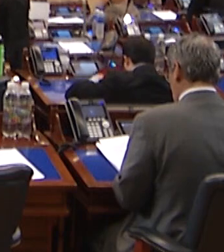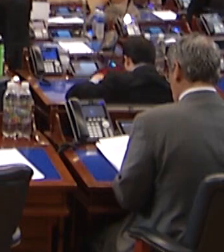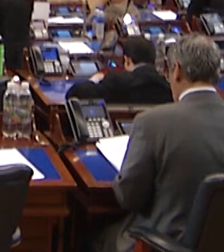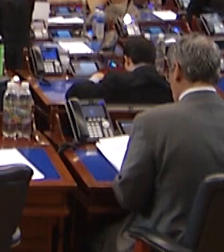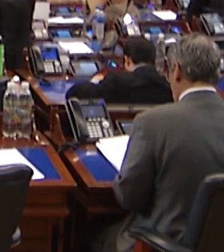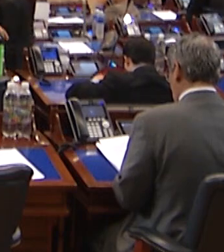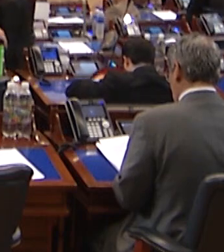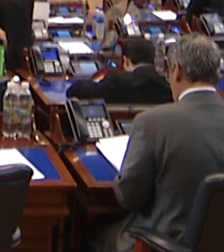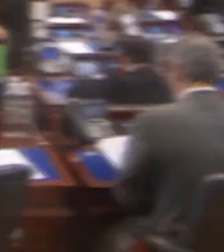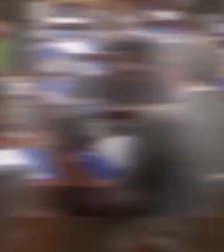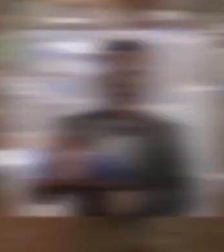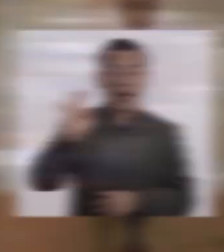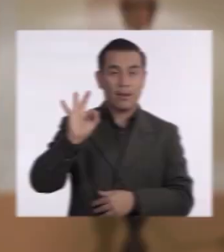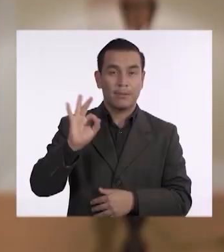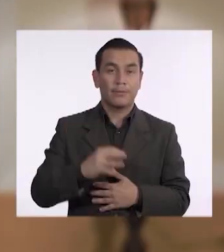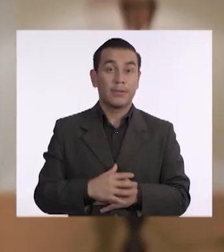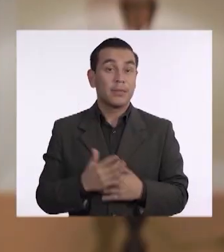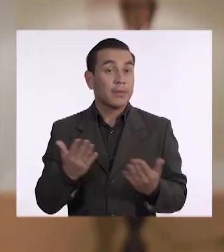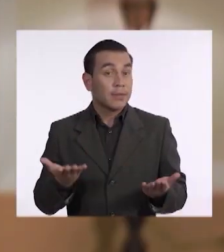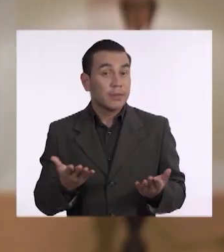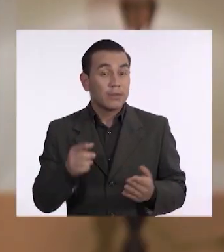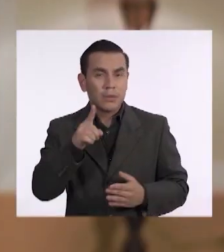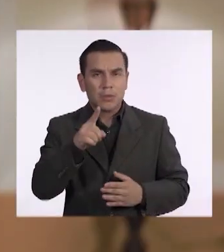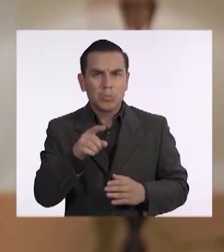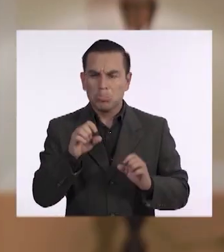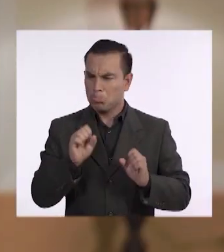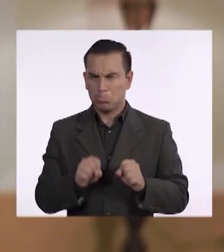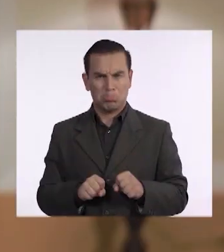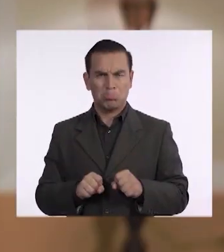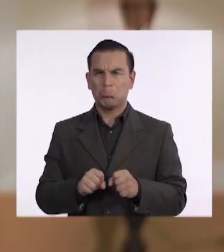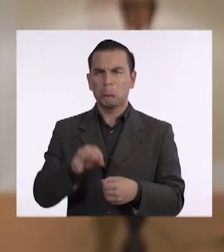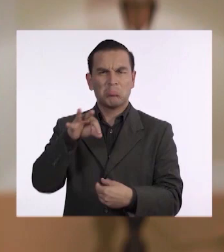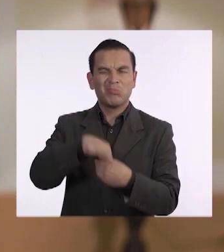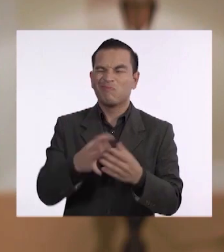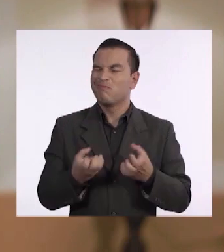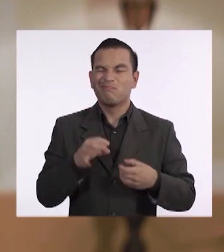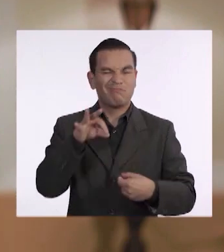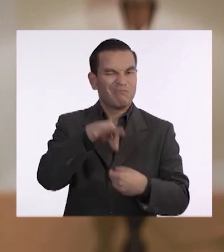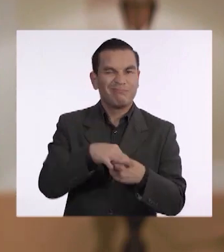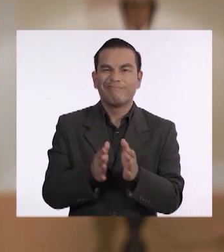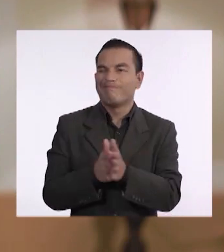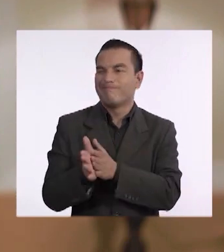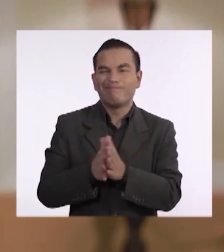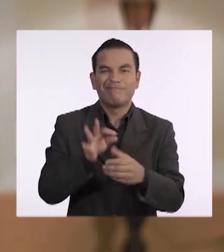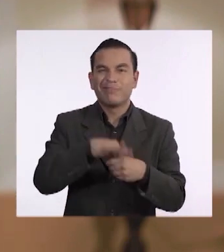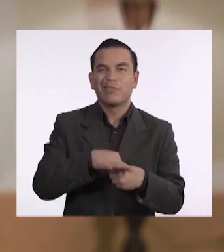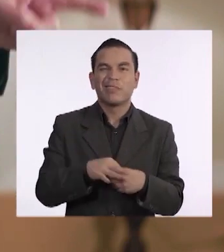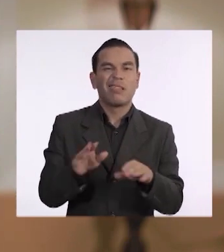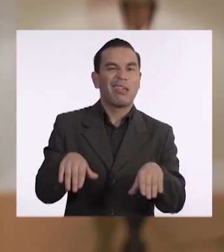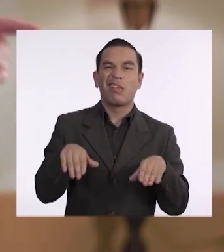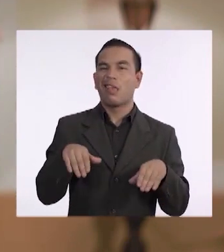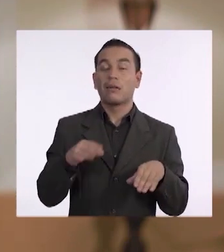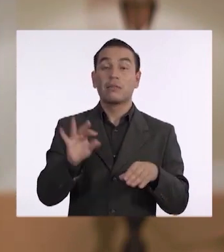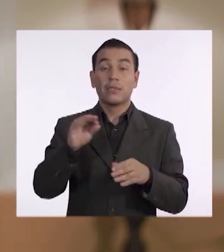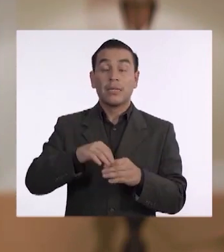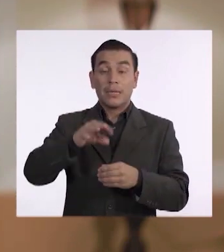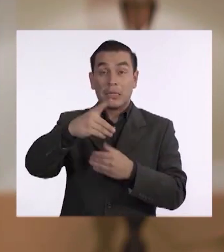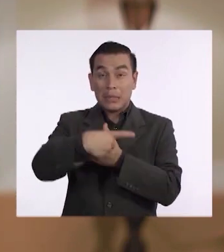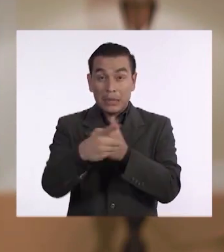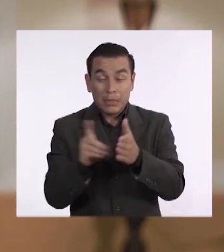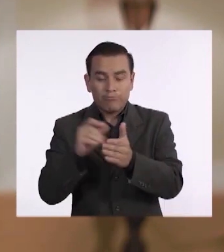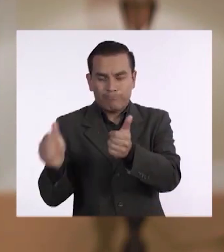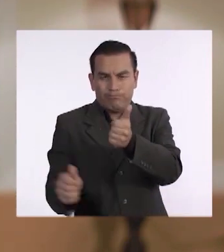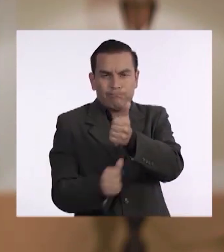fondos requeridos si algo les impide votar si no quieren si no les interesa si no le da la gana entonces manden a su diputado suplente